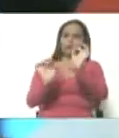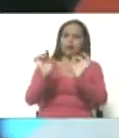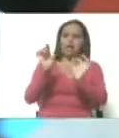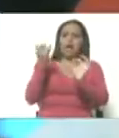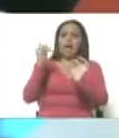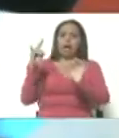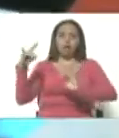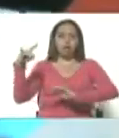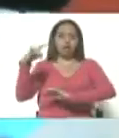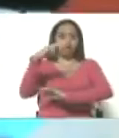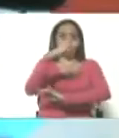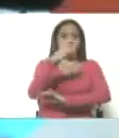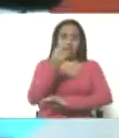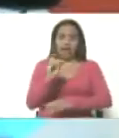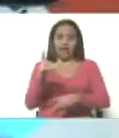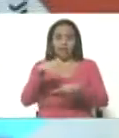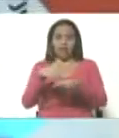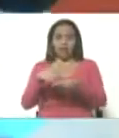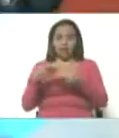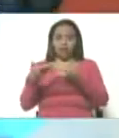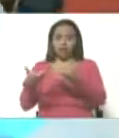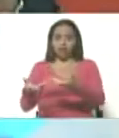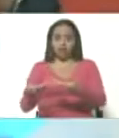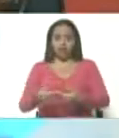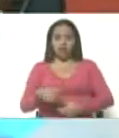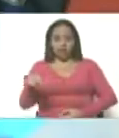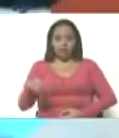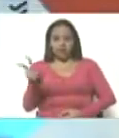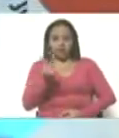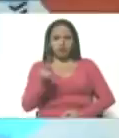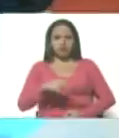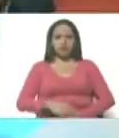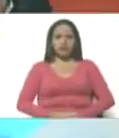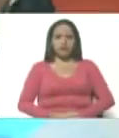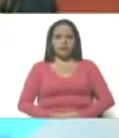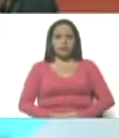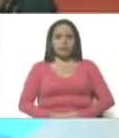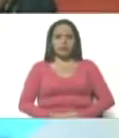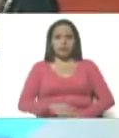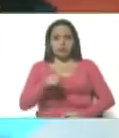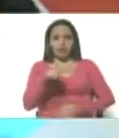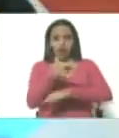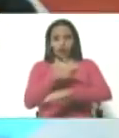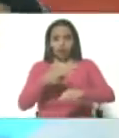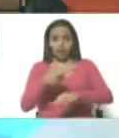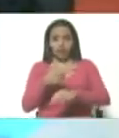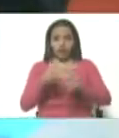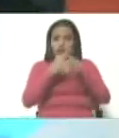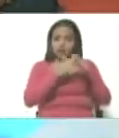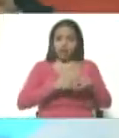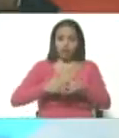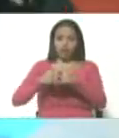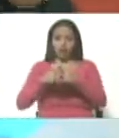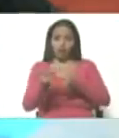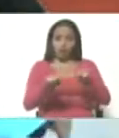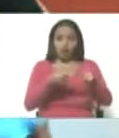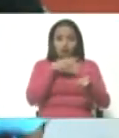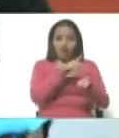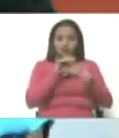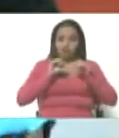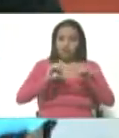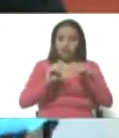que estaban en comodato aquí en Venezuela, que eran del gobierno norteamericano y los controlaban ellos